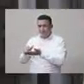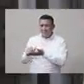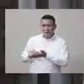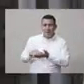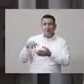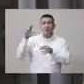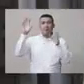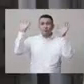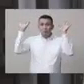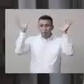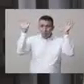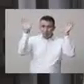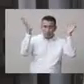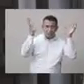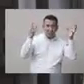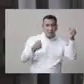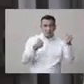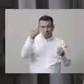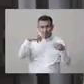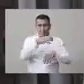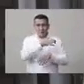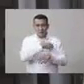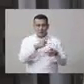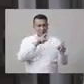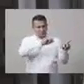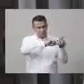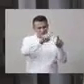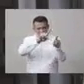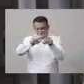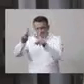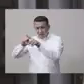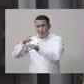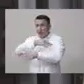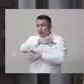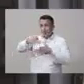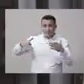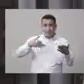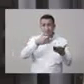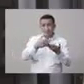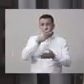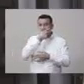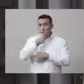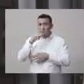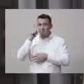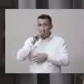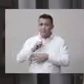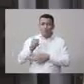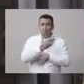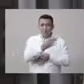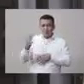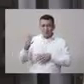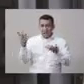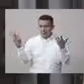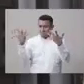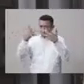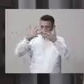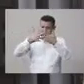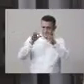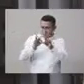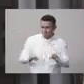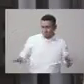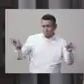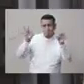operadores de ambulancia y personal administrativo en general, todas y todos han sido pieza central